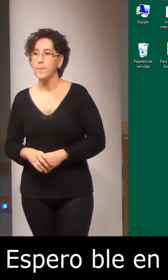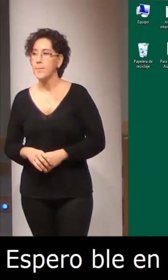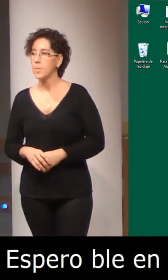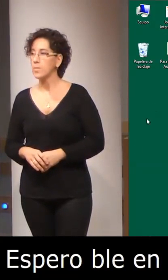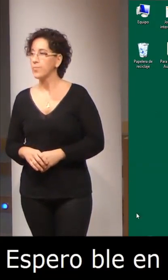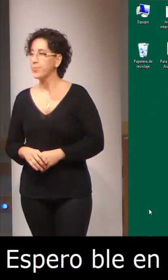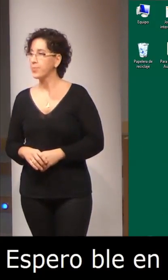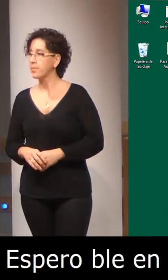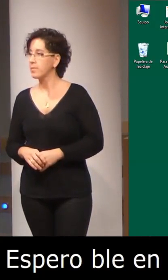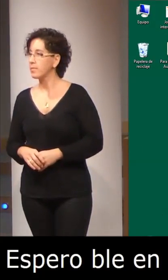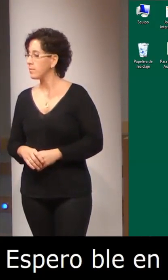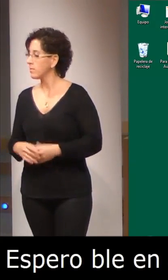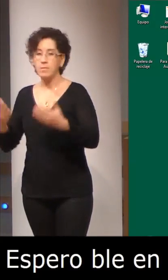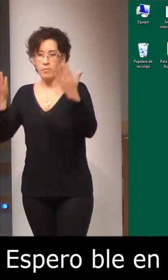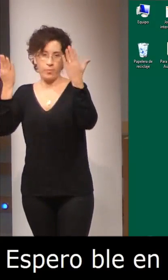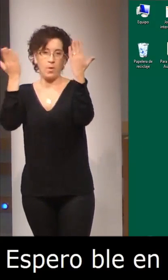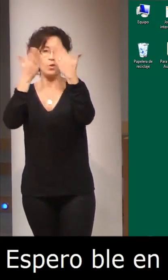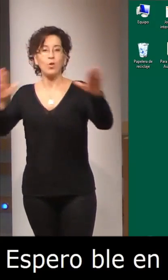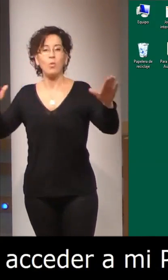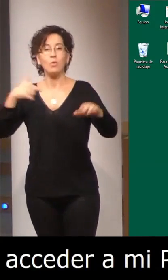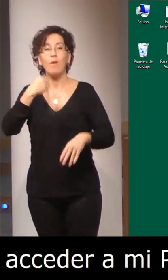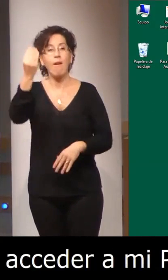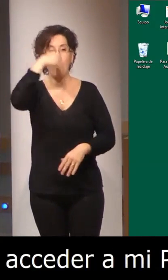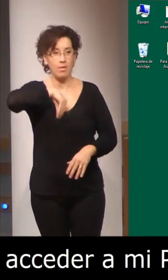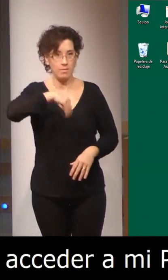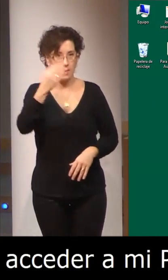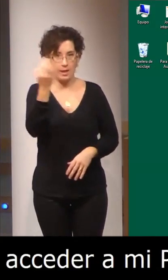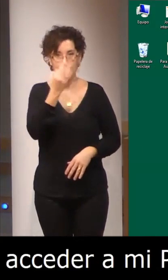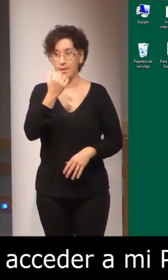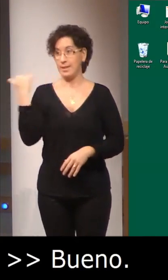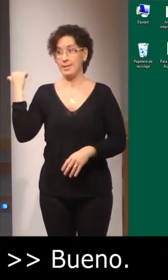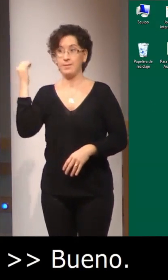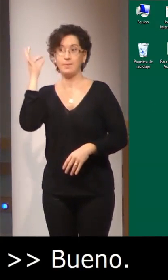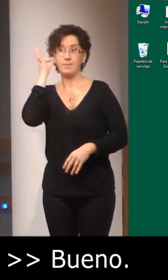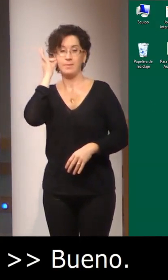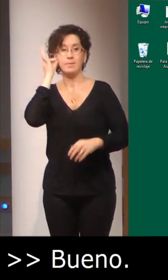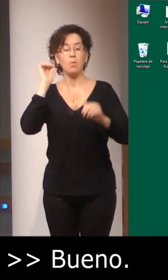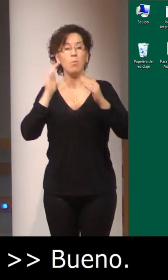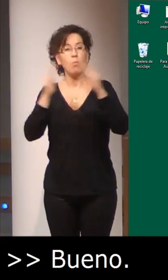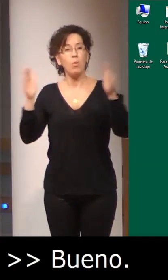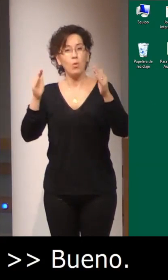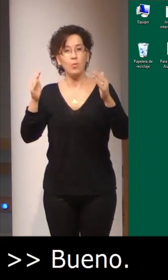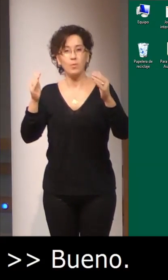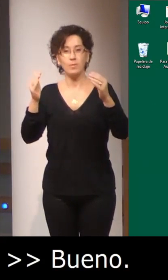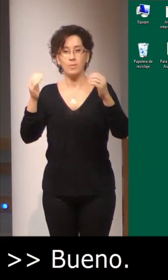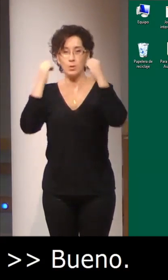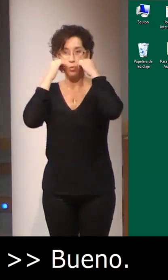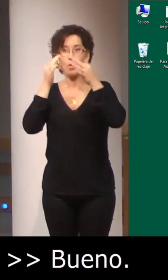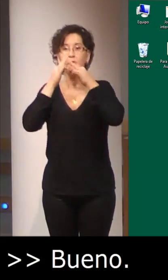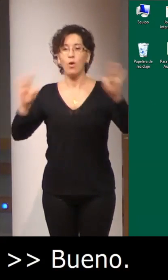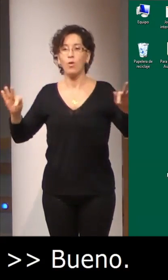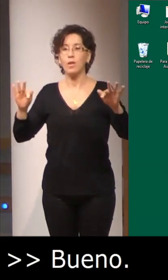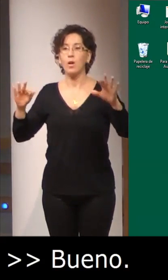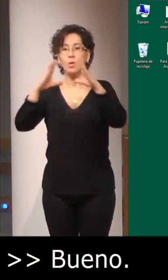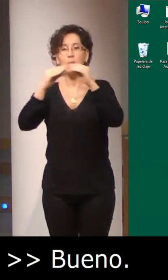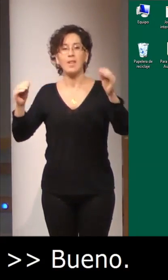Bueno, en todo caso he omitido indicar que inició su Sus estudios de Filología en la Universidad de